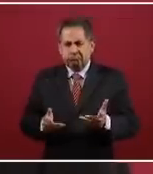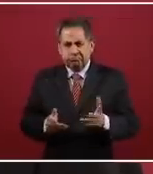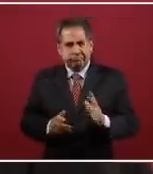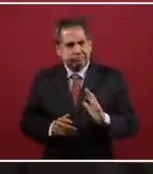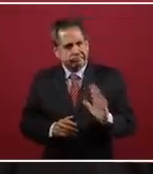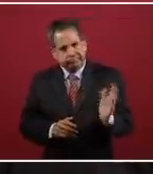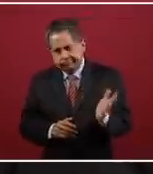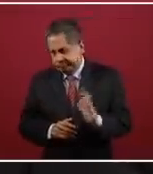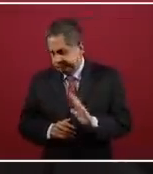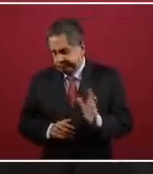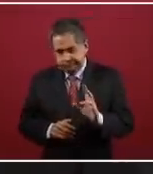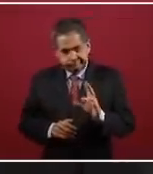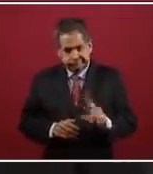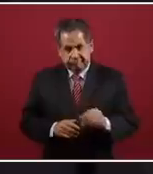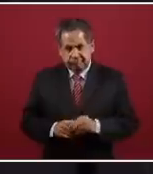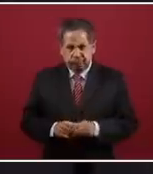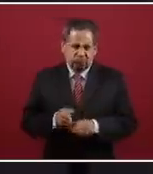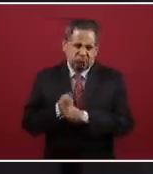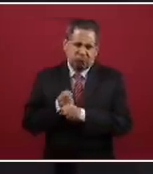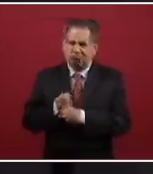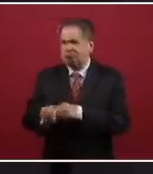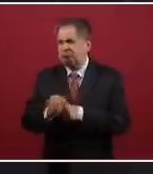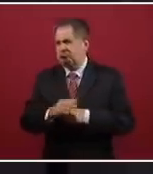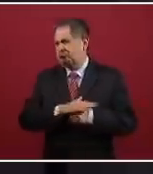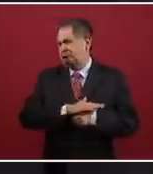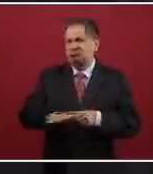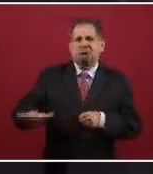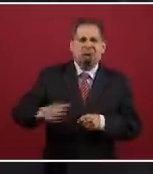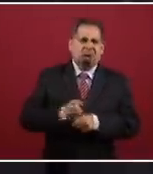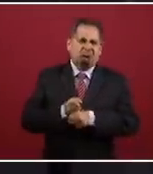y de arrasar.